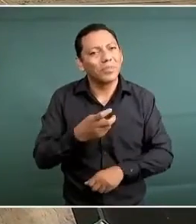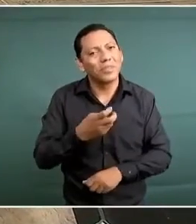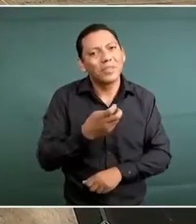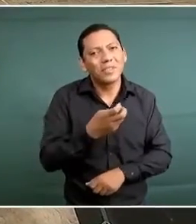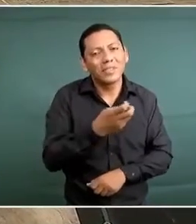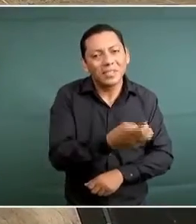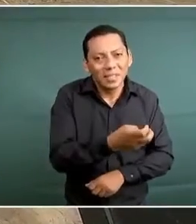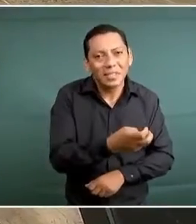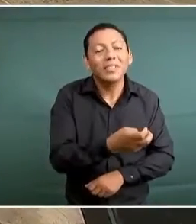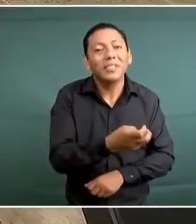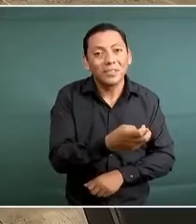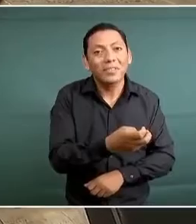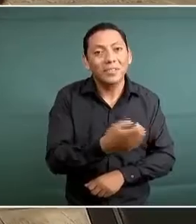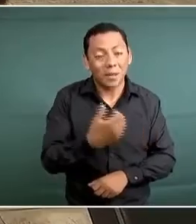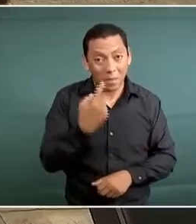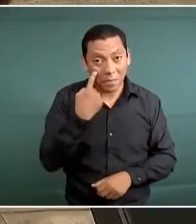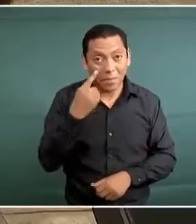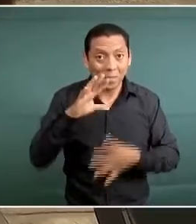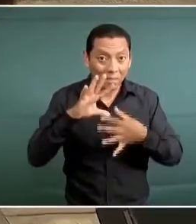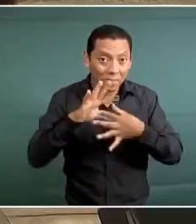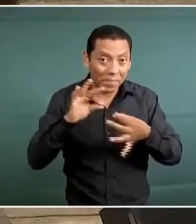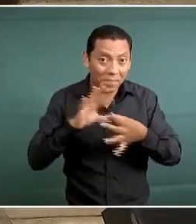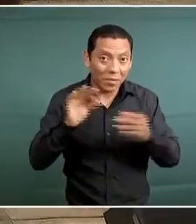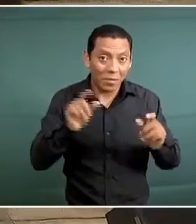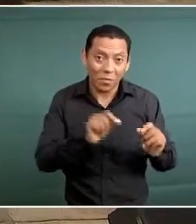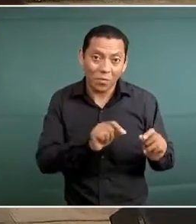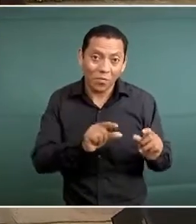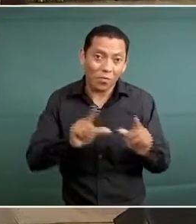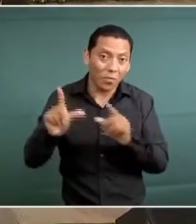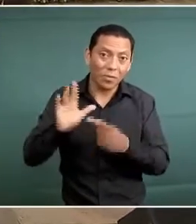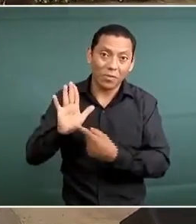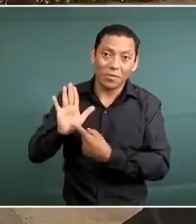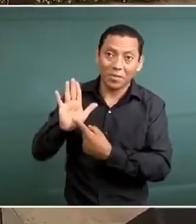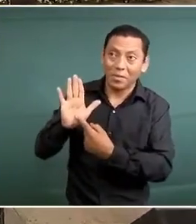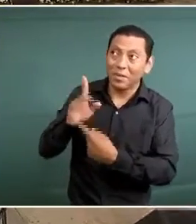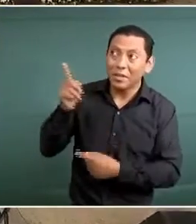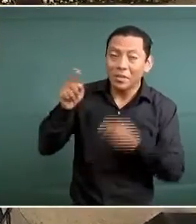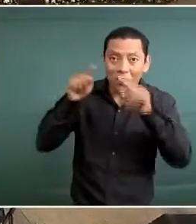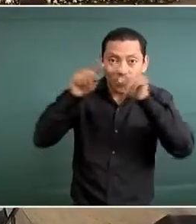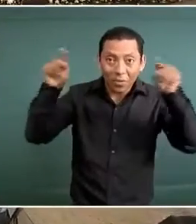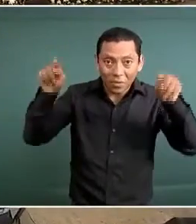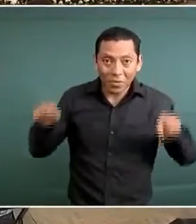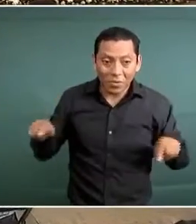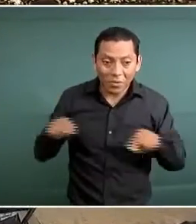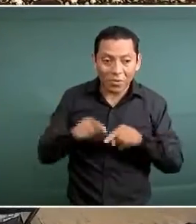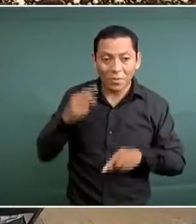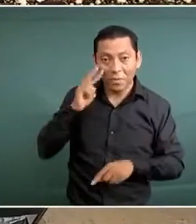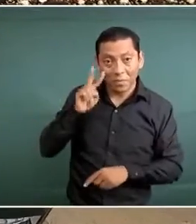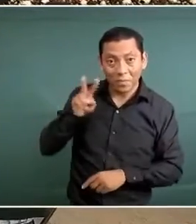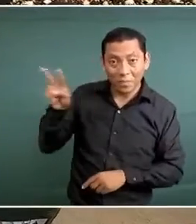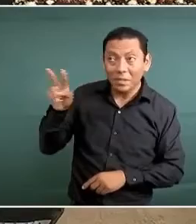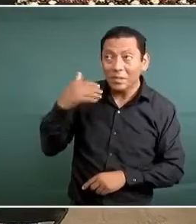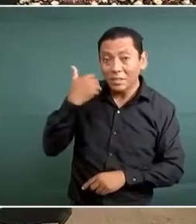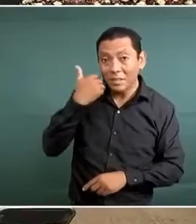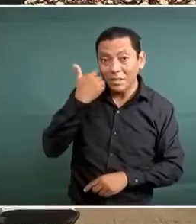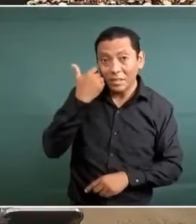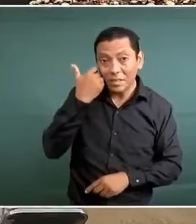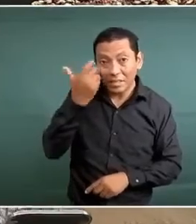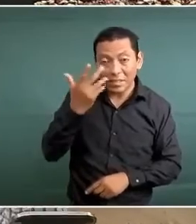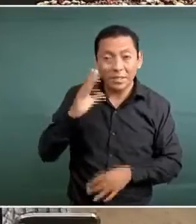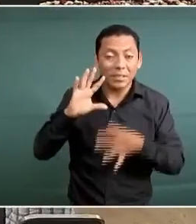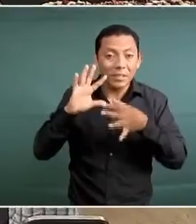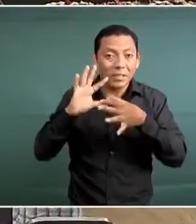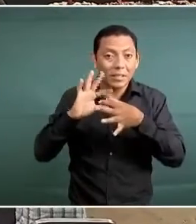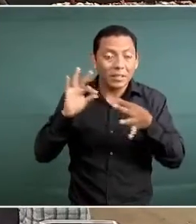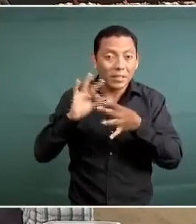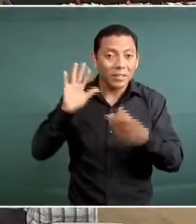Esta es la gráfica o el cuadro que quiero mostrarle de lo que